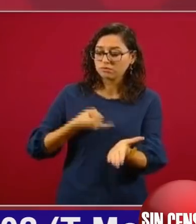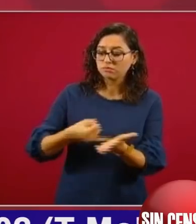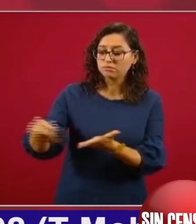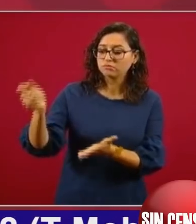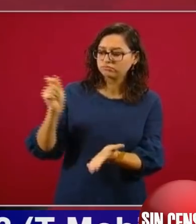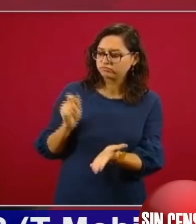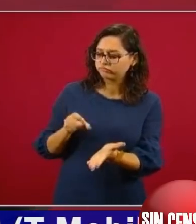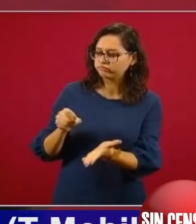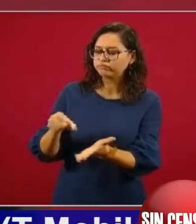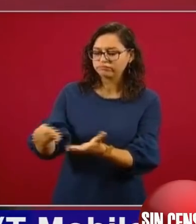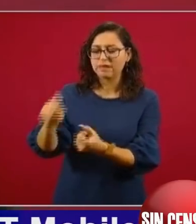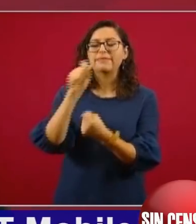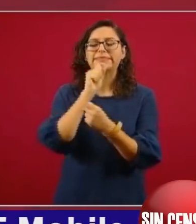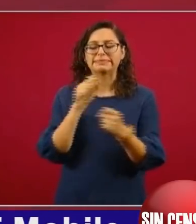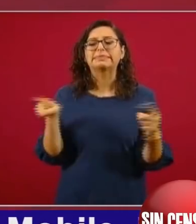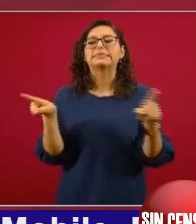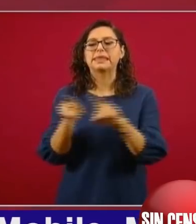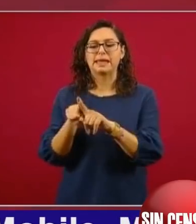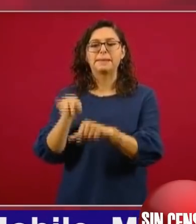es decir,